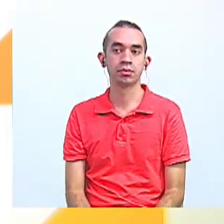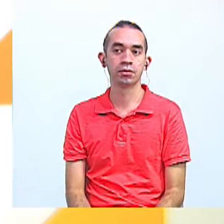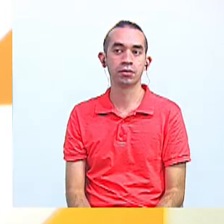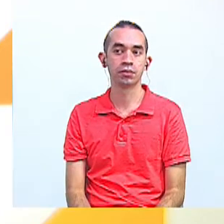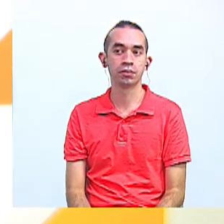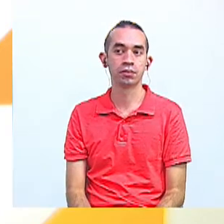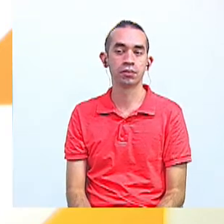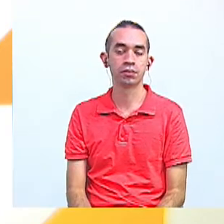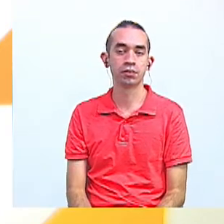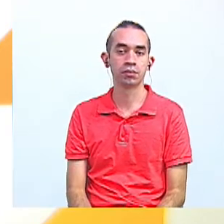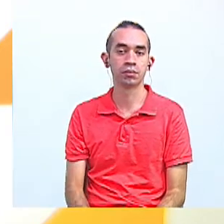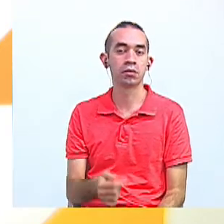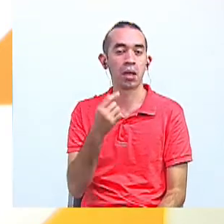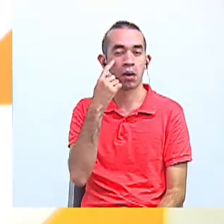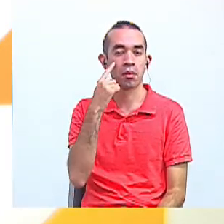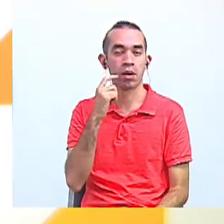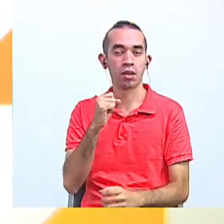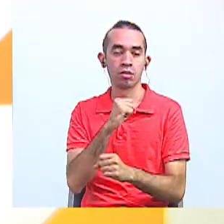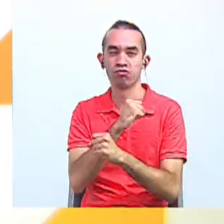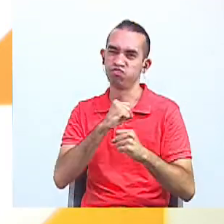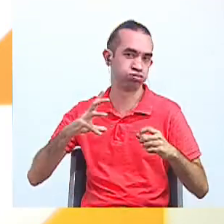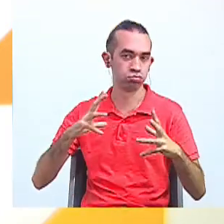Y veremos que no se explota.